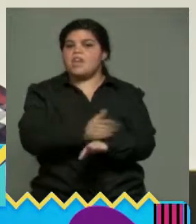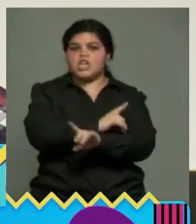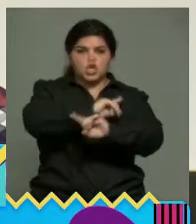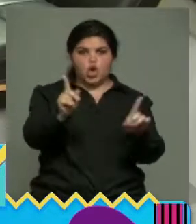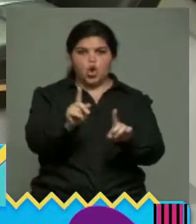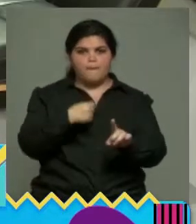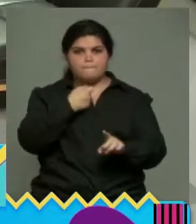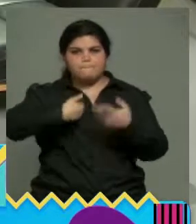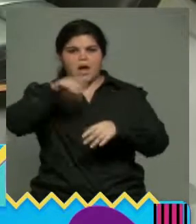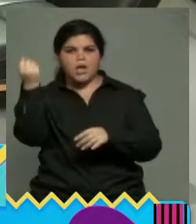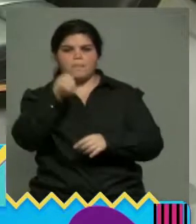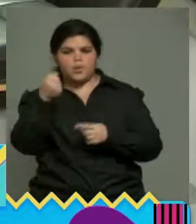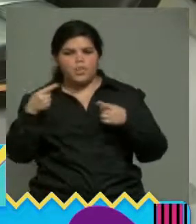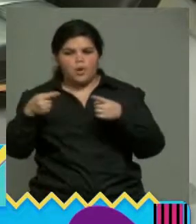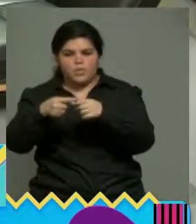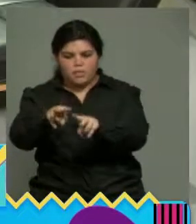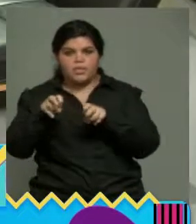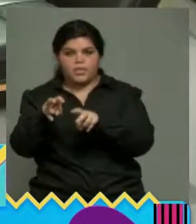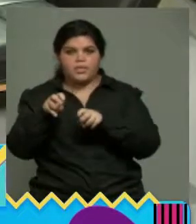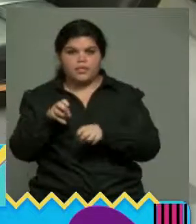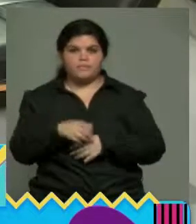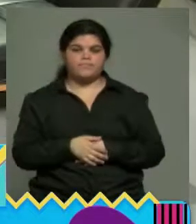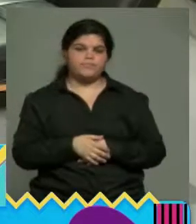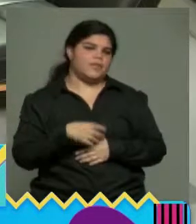los usuarios. Ese es el principal argumento del infractor.